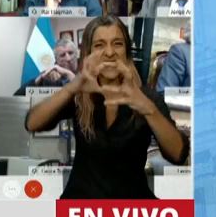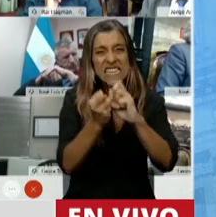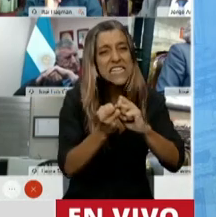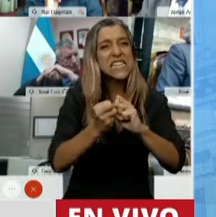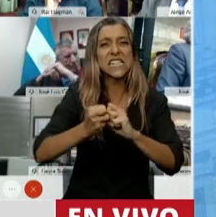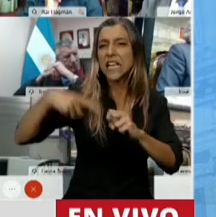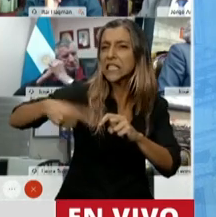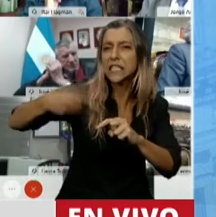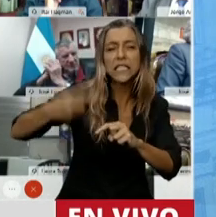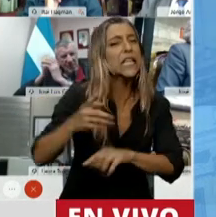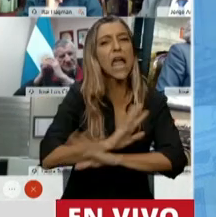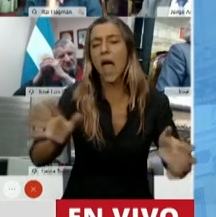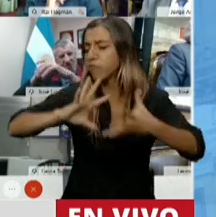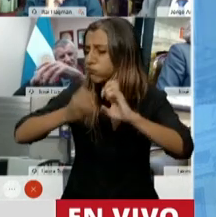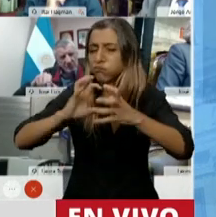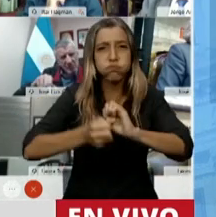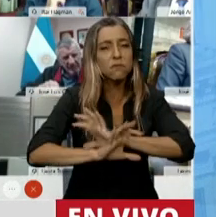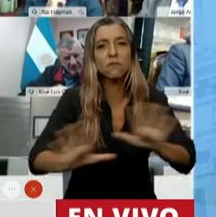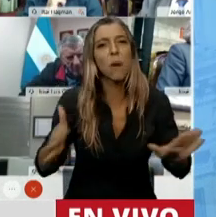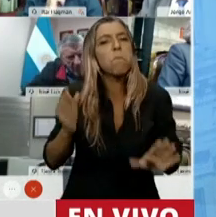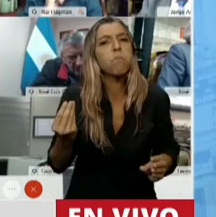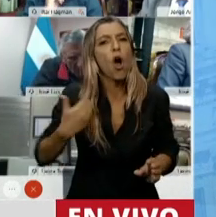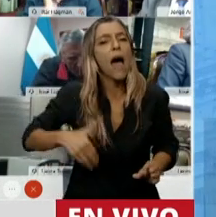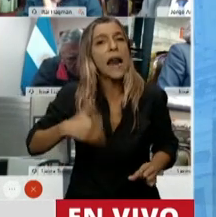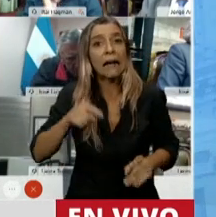presidente. Porque a la Argentina